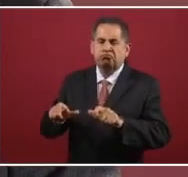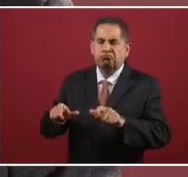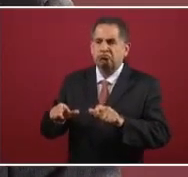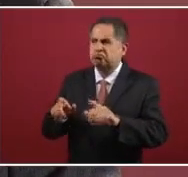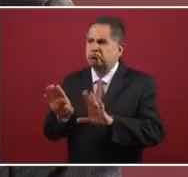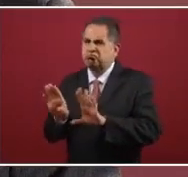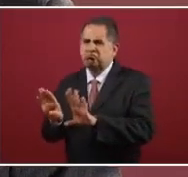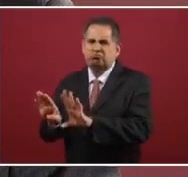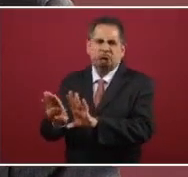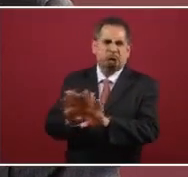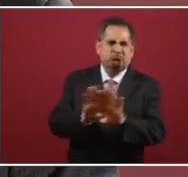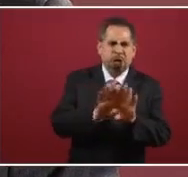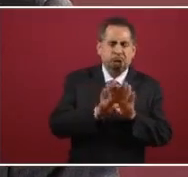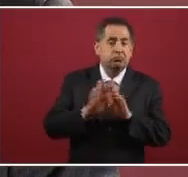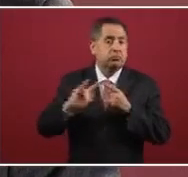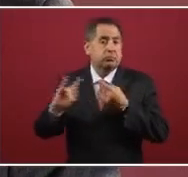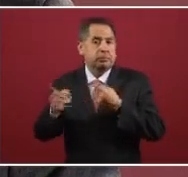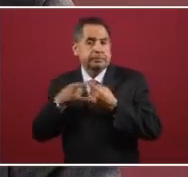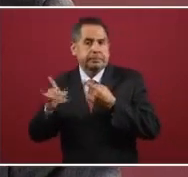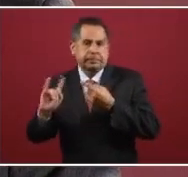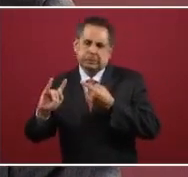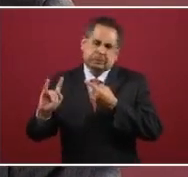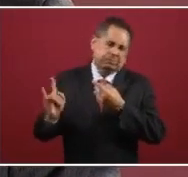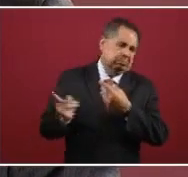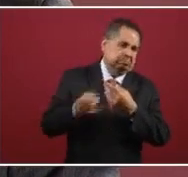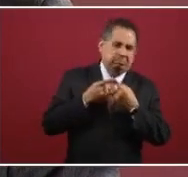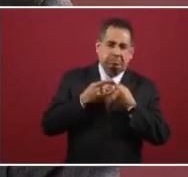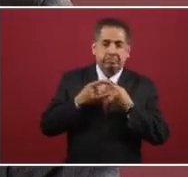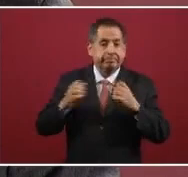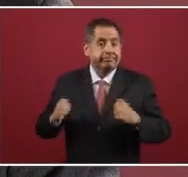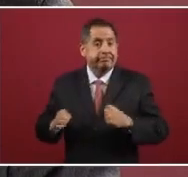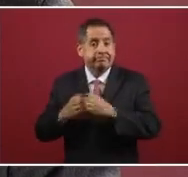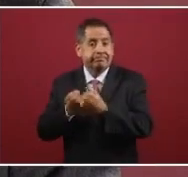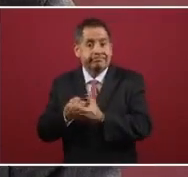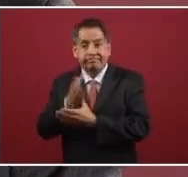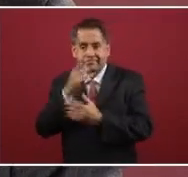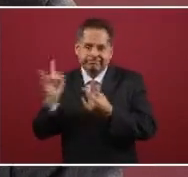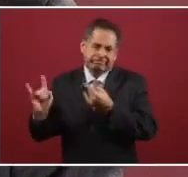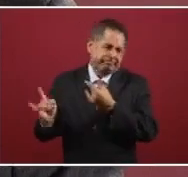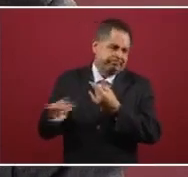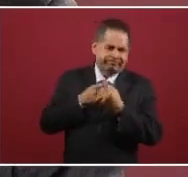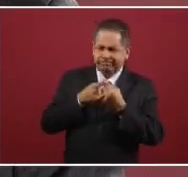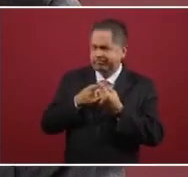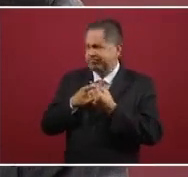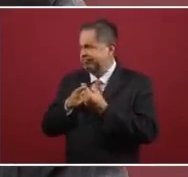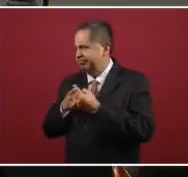cerraron las puertas de salida de emergencia y